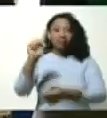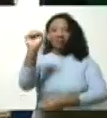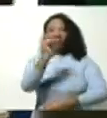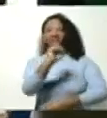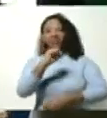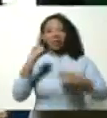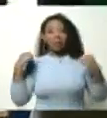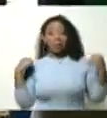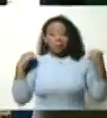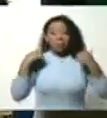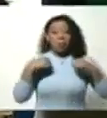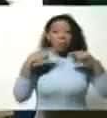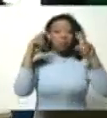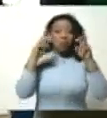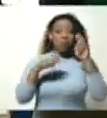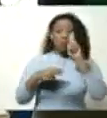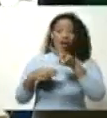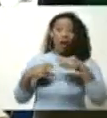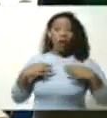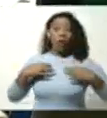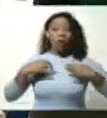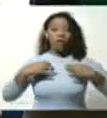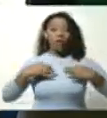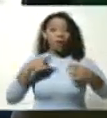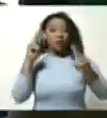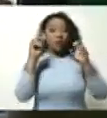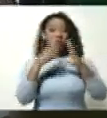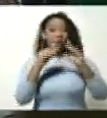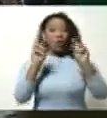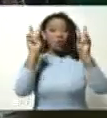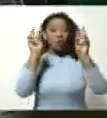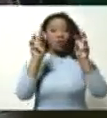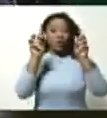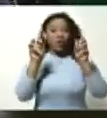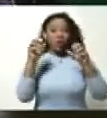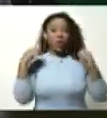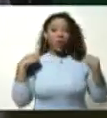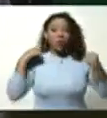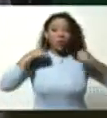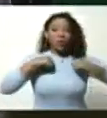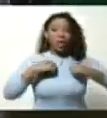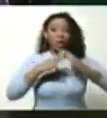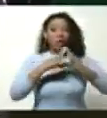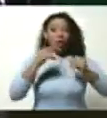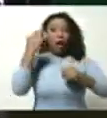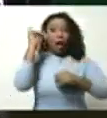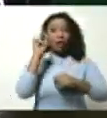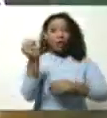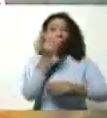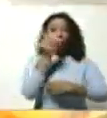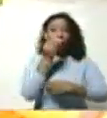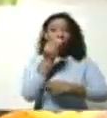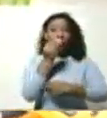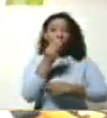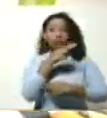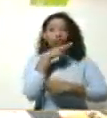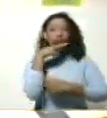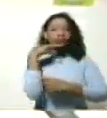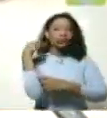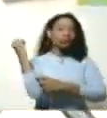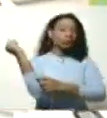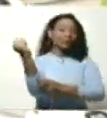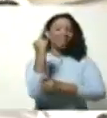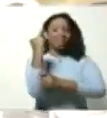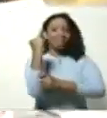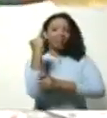morrales nuevos, almiranta, uniformes nuevos. Uniformes nuevos, los morrales, todo. Y tienen un comedor y una comida bien